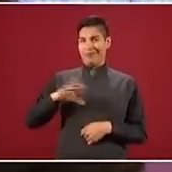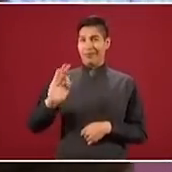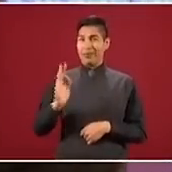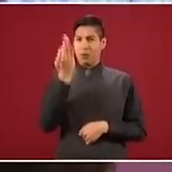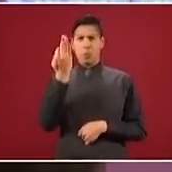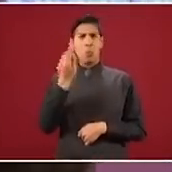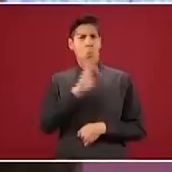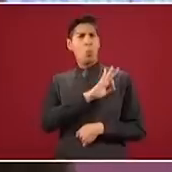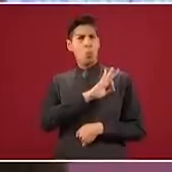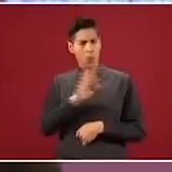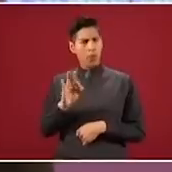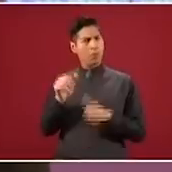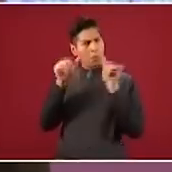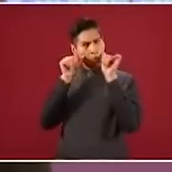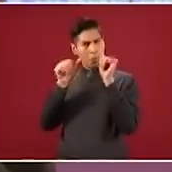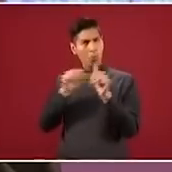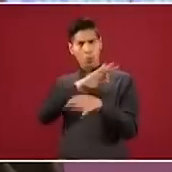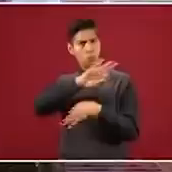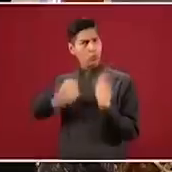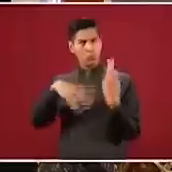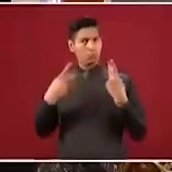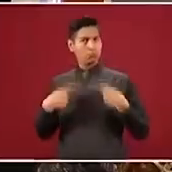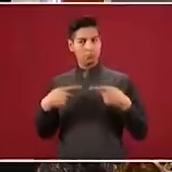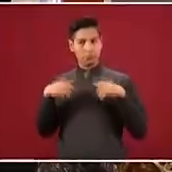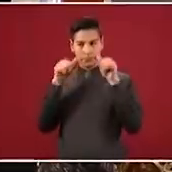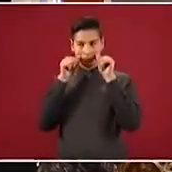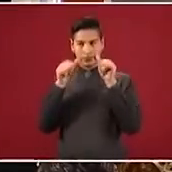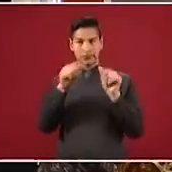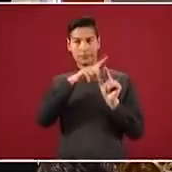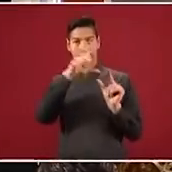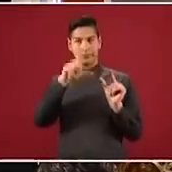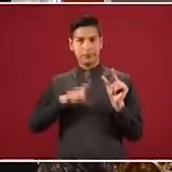a la población no asegurada en todo el país.